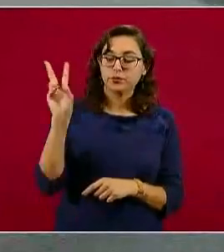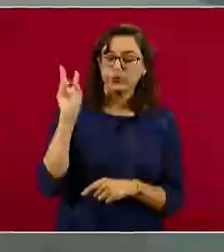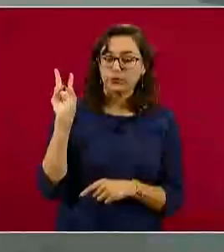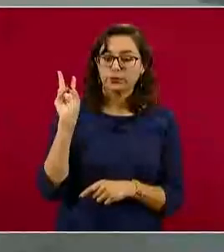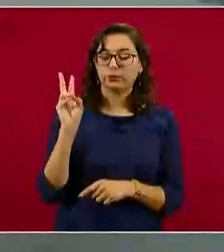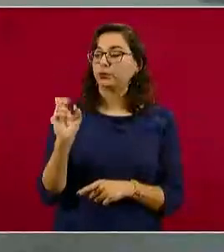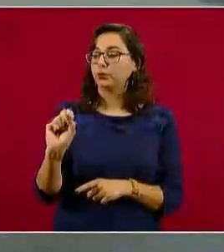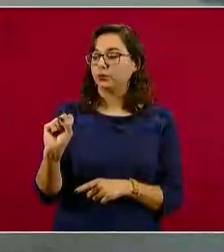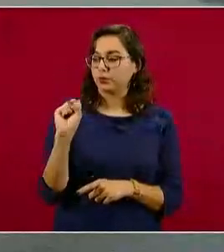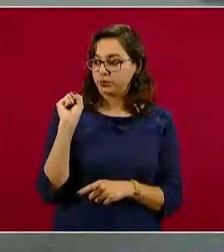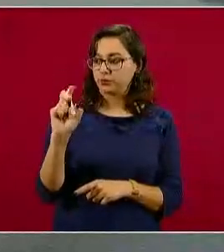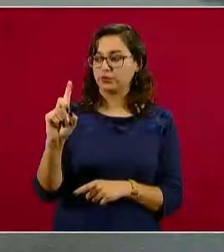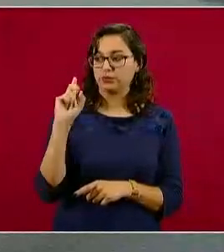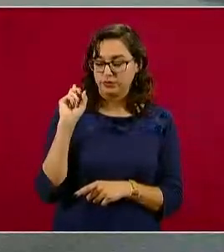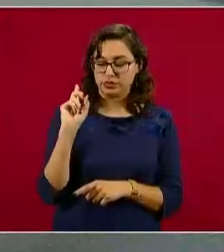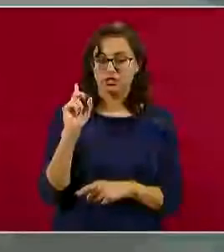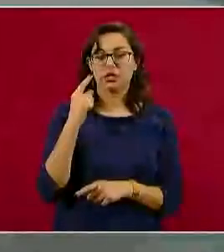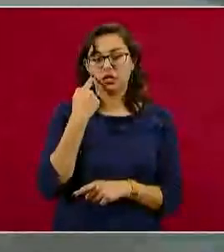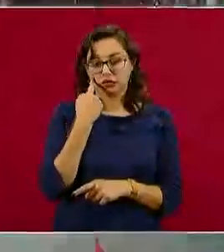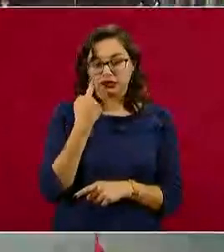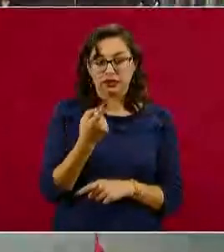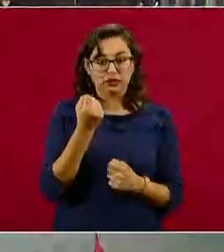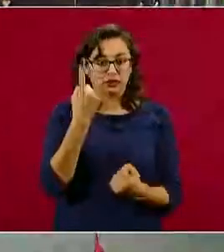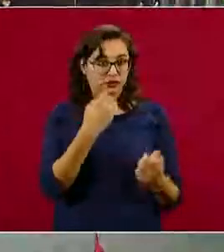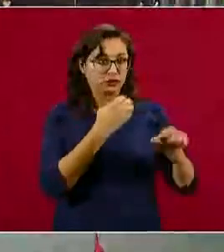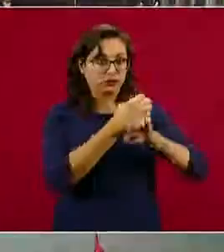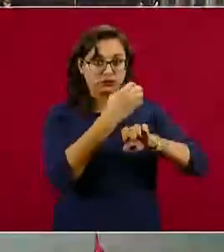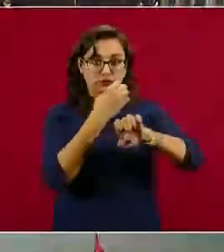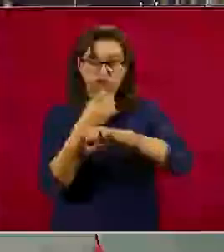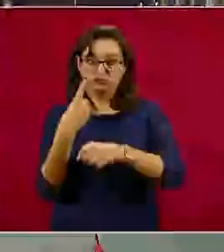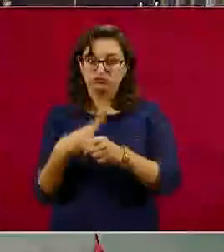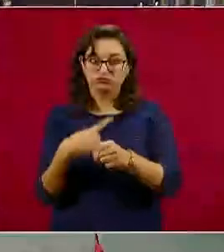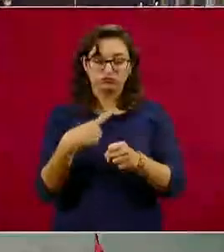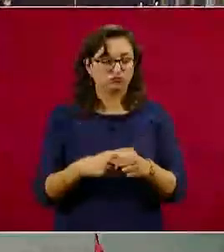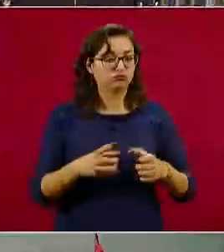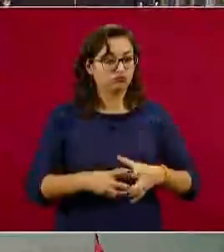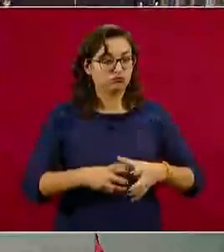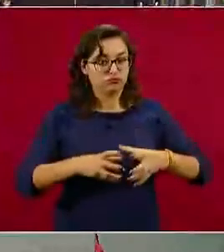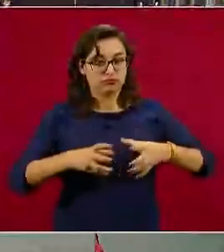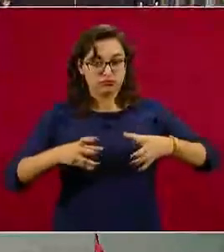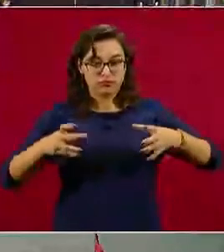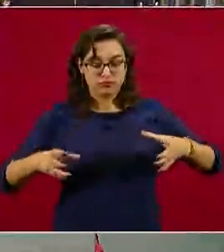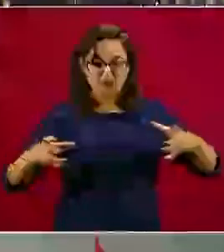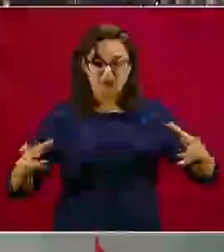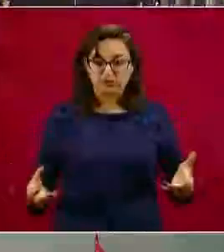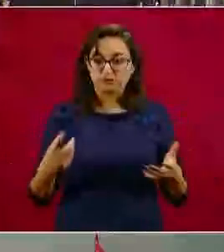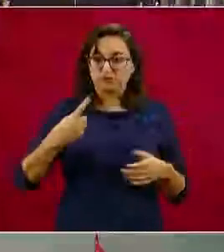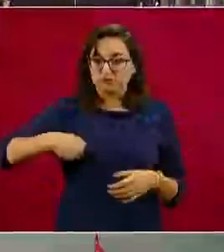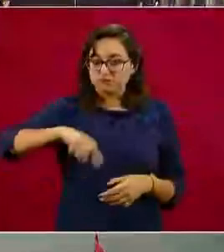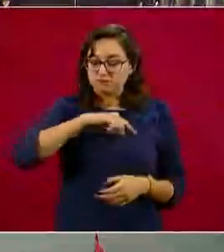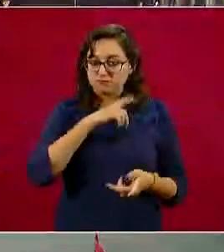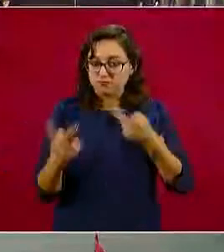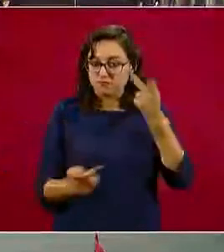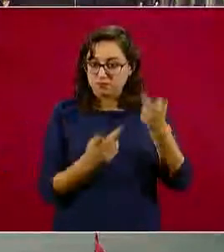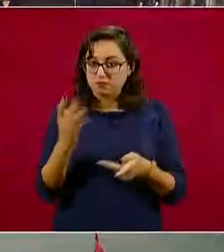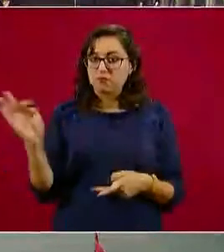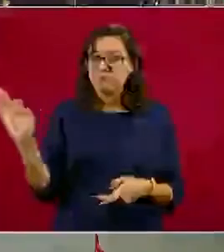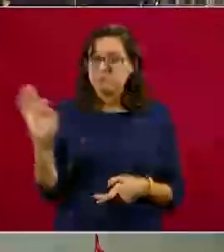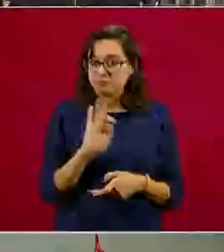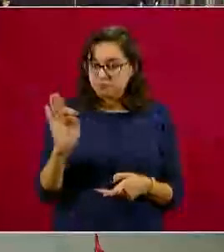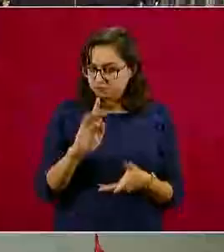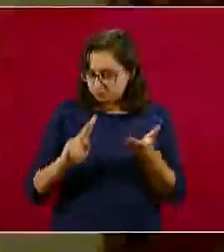el fin de semana también que hay entidades que están aumentando casos en este momento y hablábamos de que pues, es un rebrote y